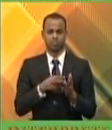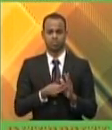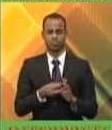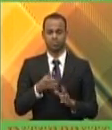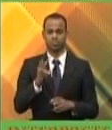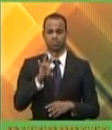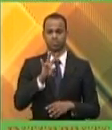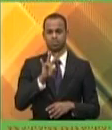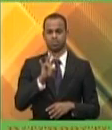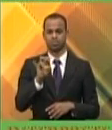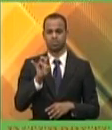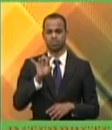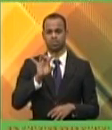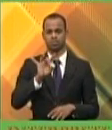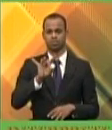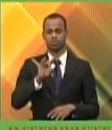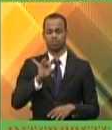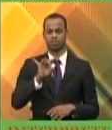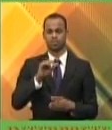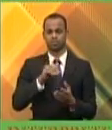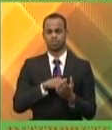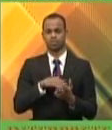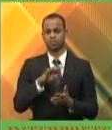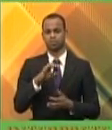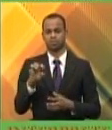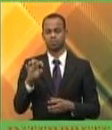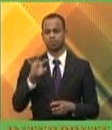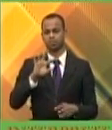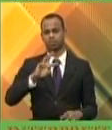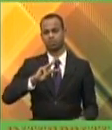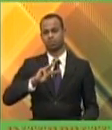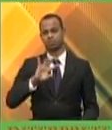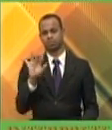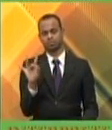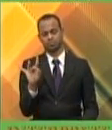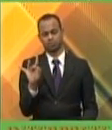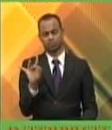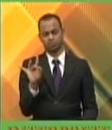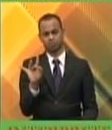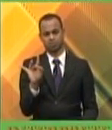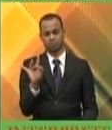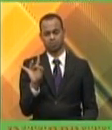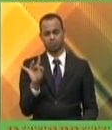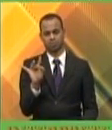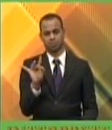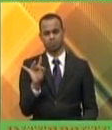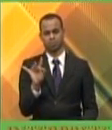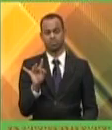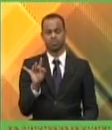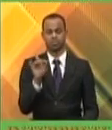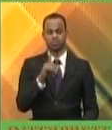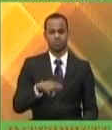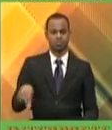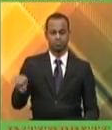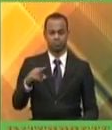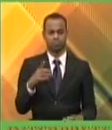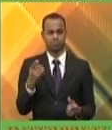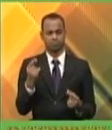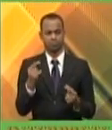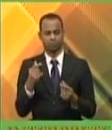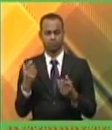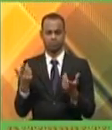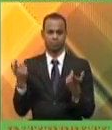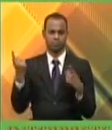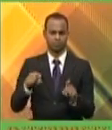708 mil 488 al tanto los cuales con regularidad experimenta un